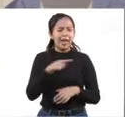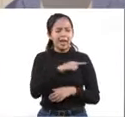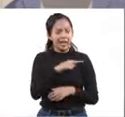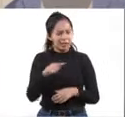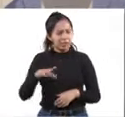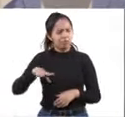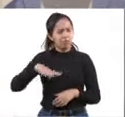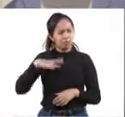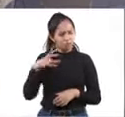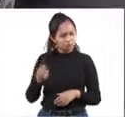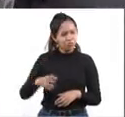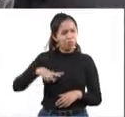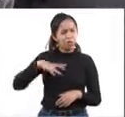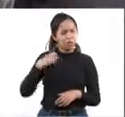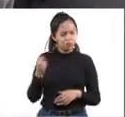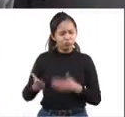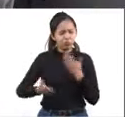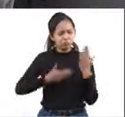y tenemos aquí